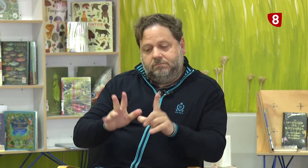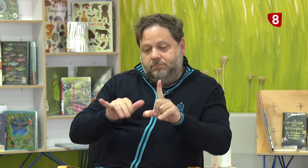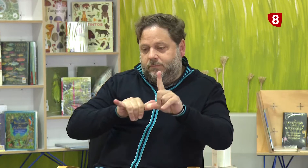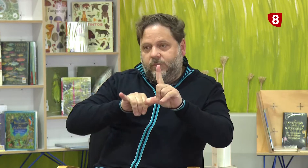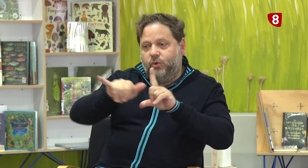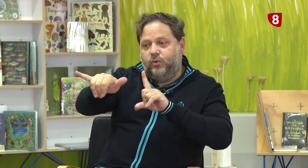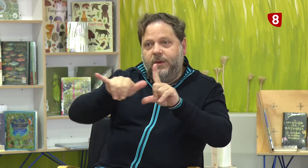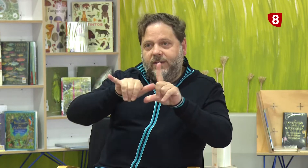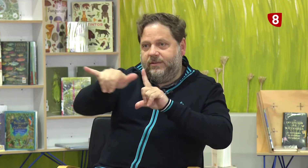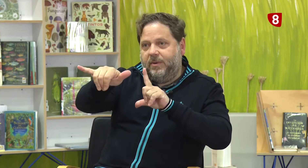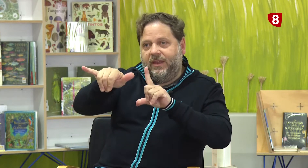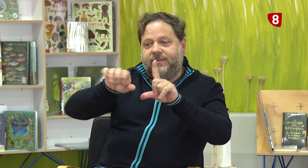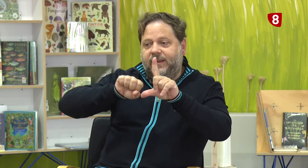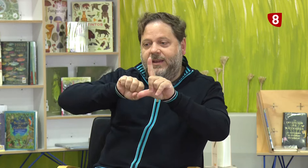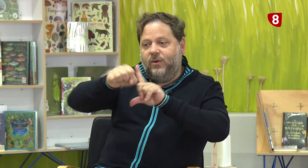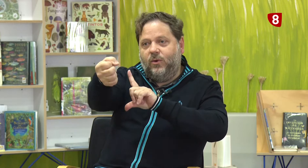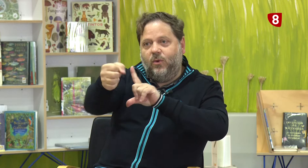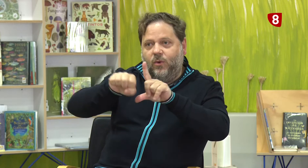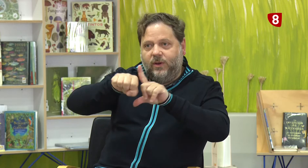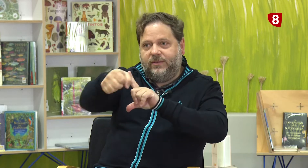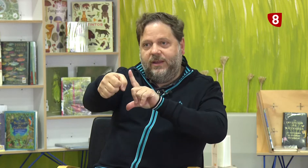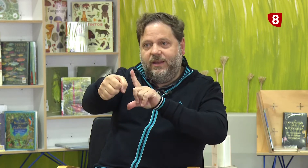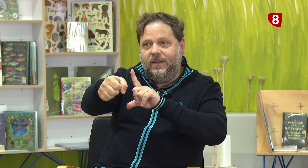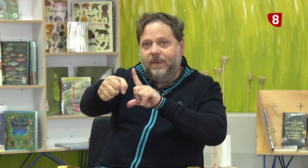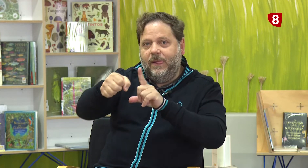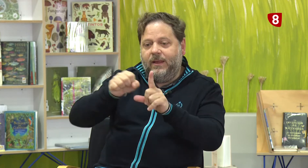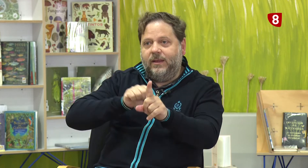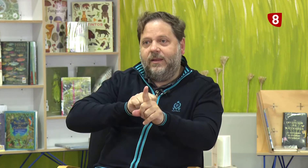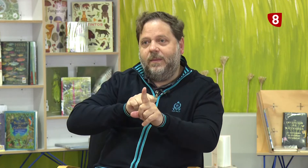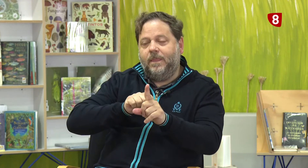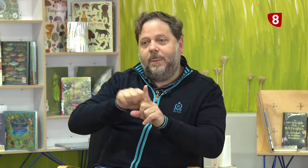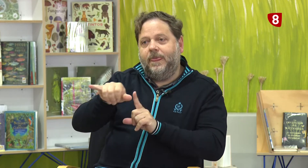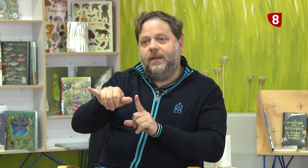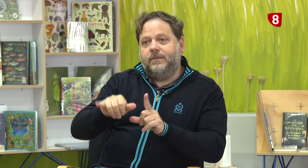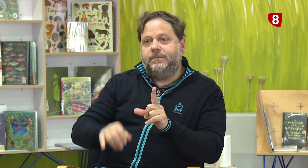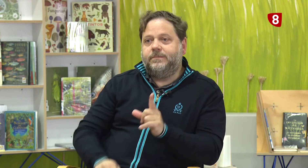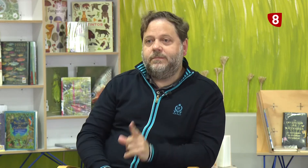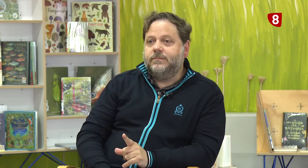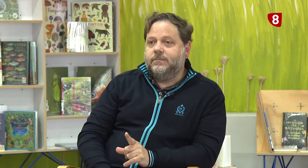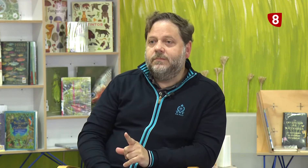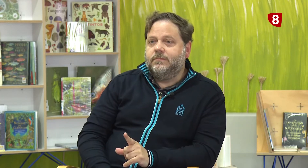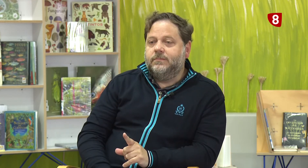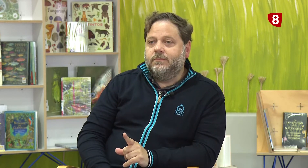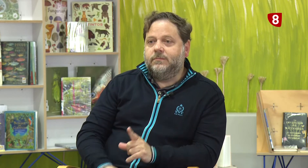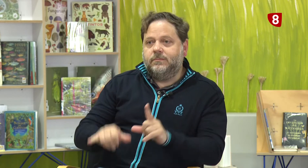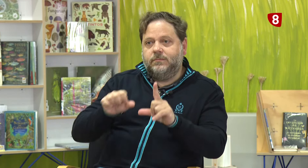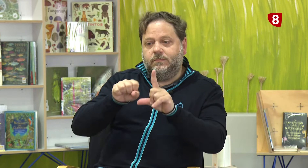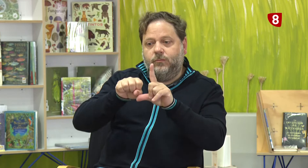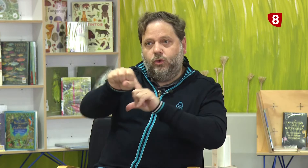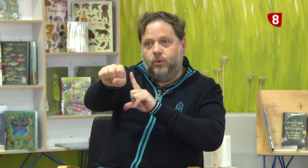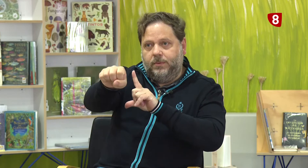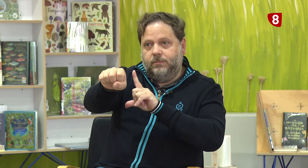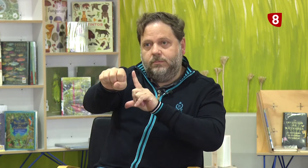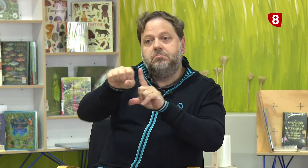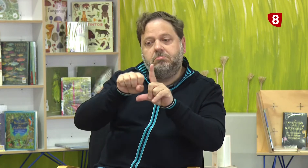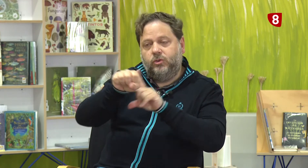lo puedes decir? Youtuber se puede hacer así o así. Porque eso, youtube, es ¿cómo? ¿Cómo decir youtube?